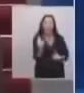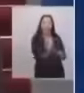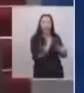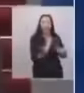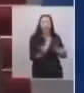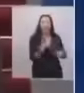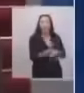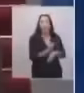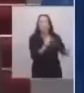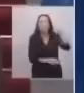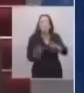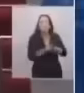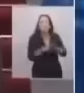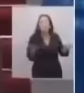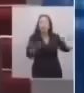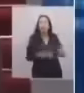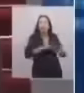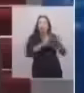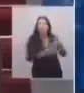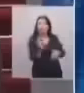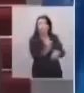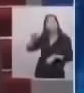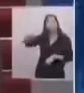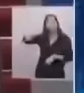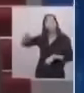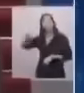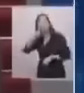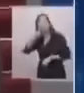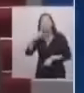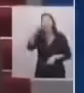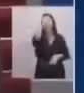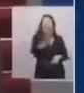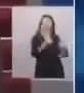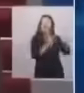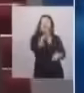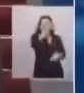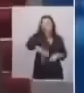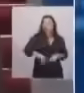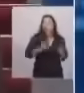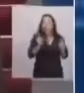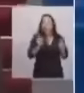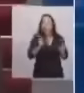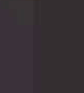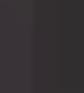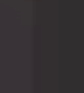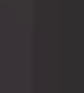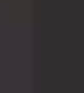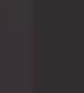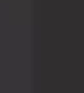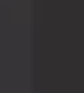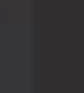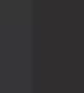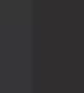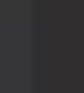tampo Ah ver ahí me escuchas H ahí me escuchas vos me